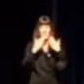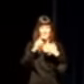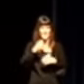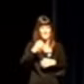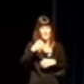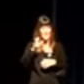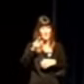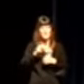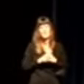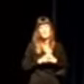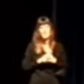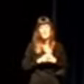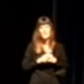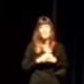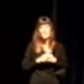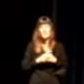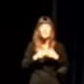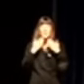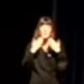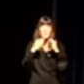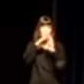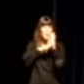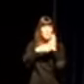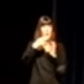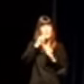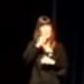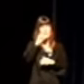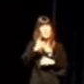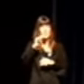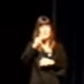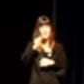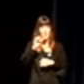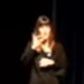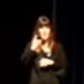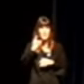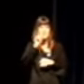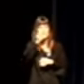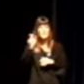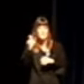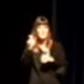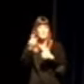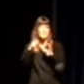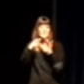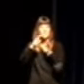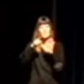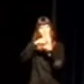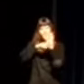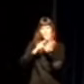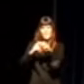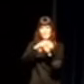Eskerrik asko bizikazirekin bat egiten duzuen guztioi eta gaur ona hurbiltzeagatik oso posi